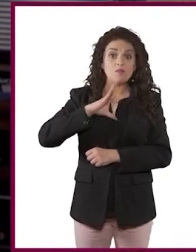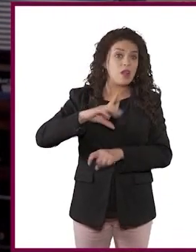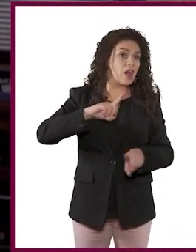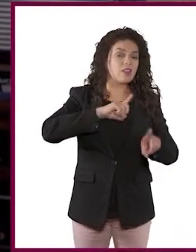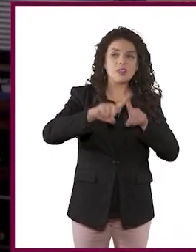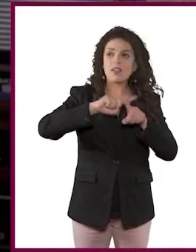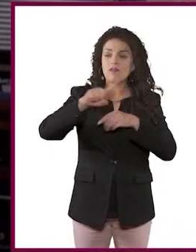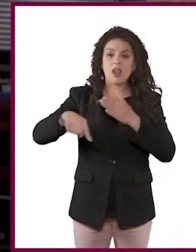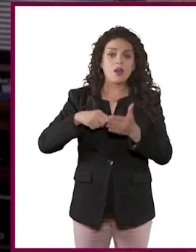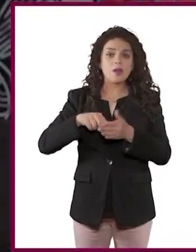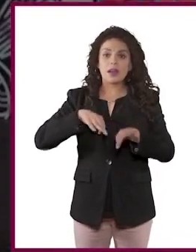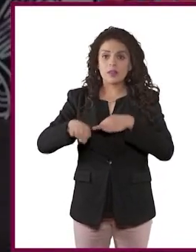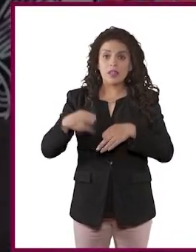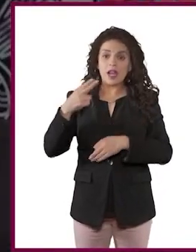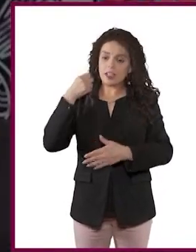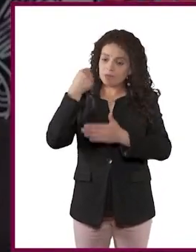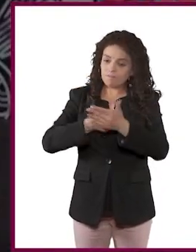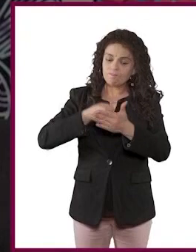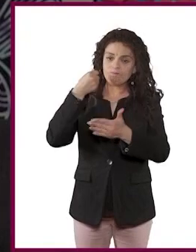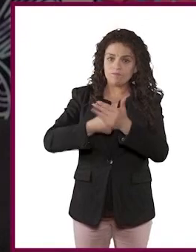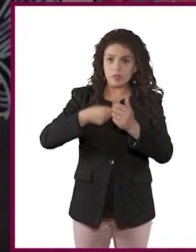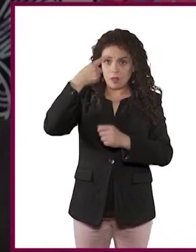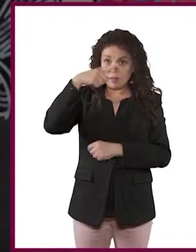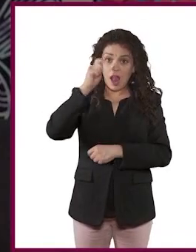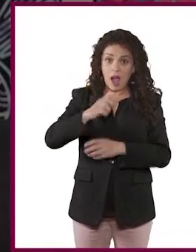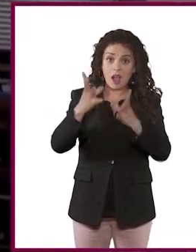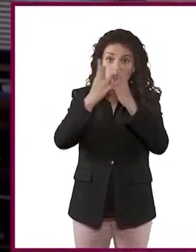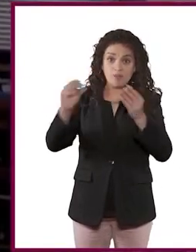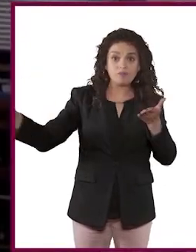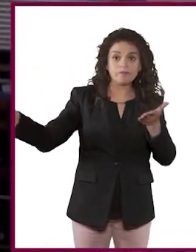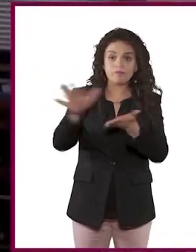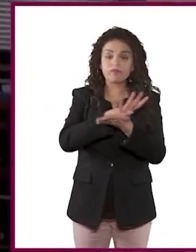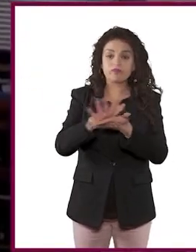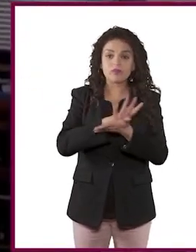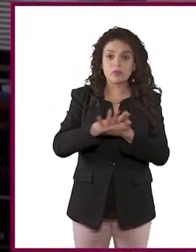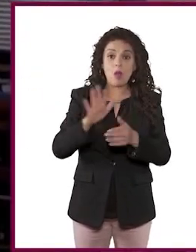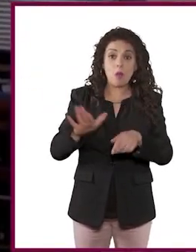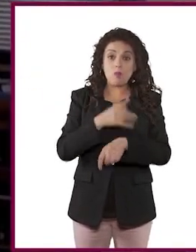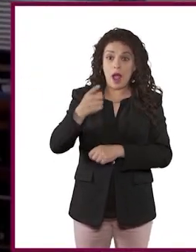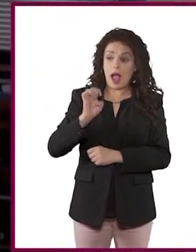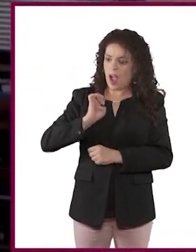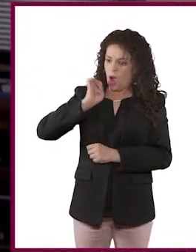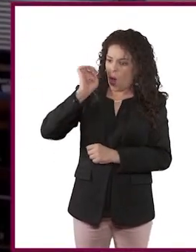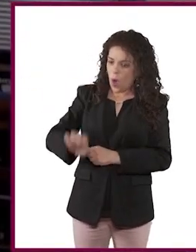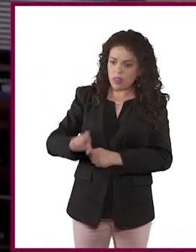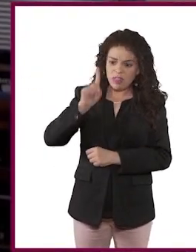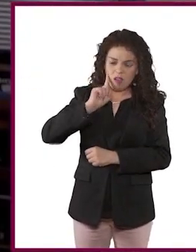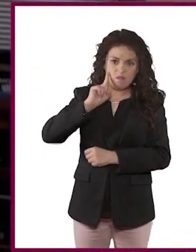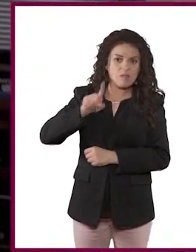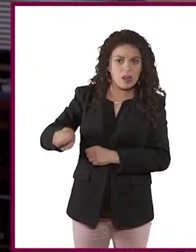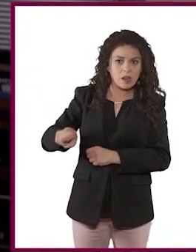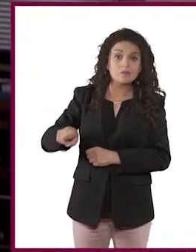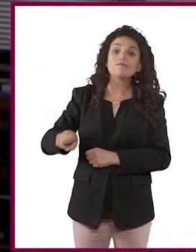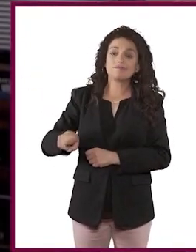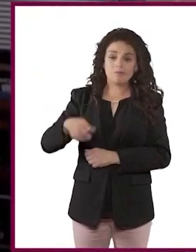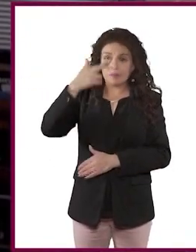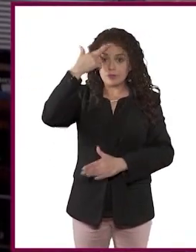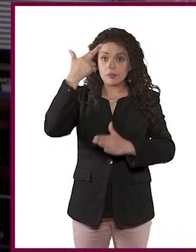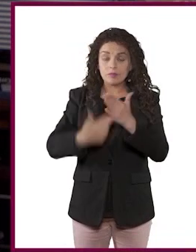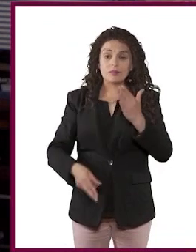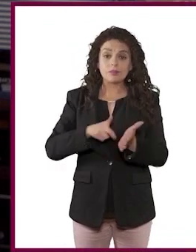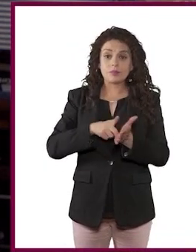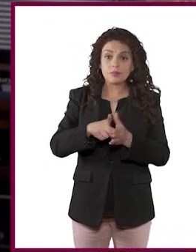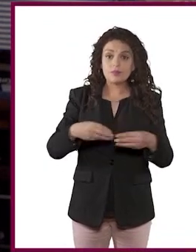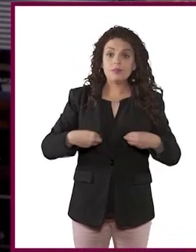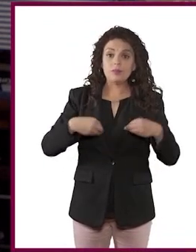los espacios de trabajo y hay que luchar para erradicarla, pues esta actitud en contra de odio y desprecio a la mujer vulnera